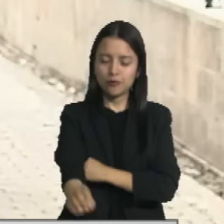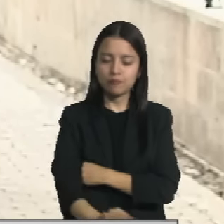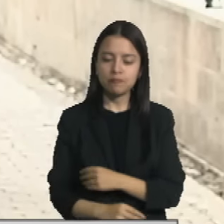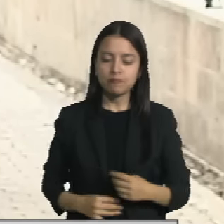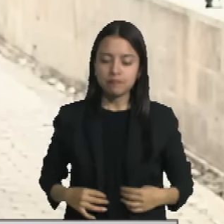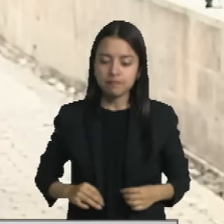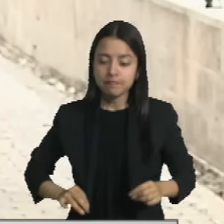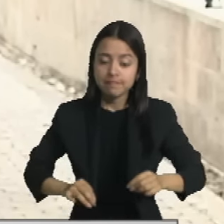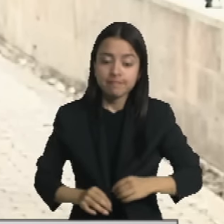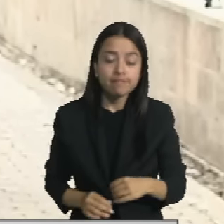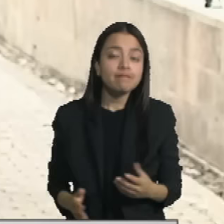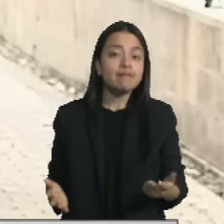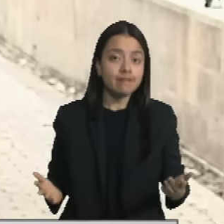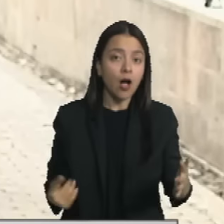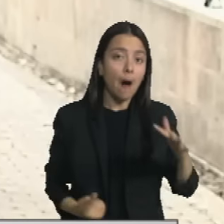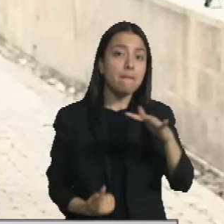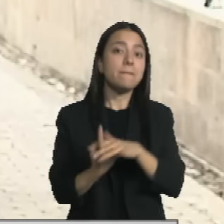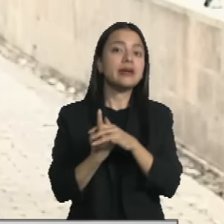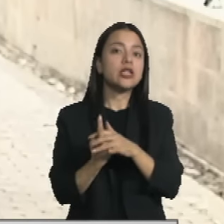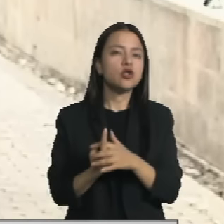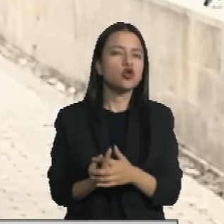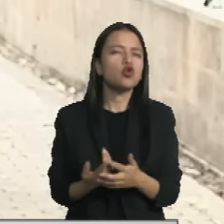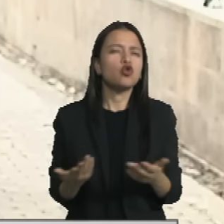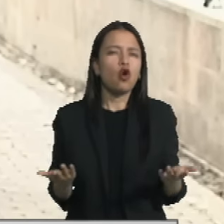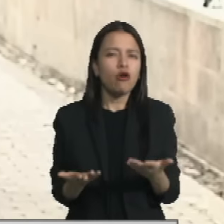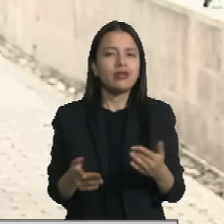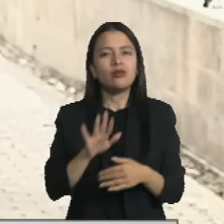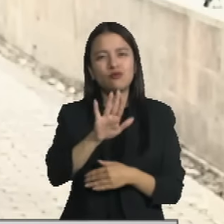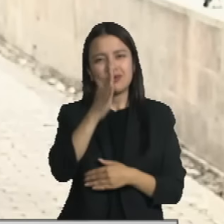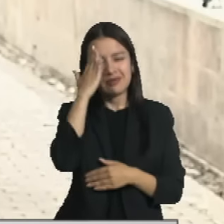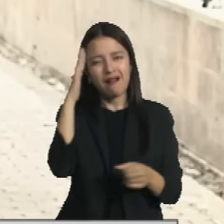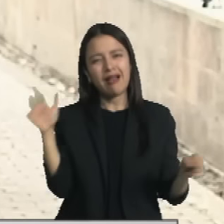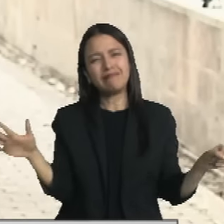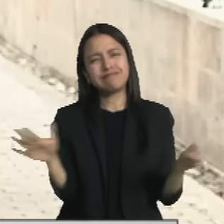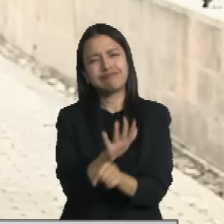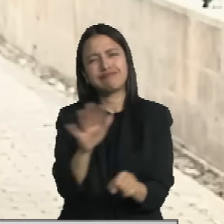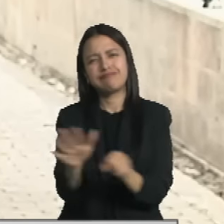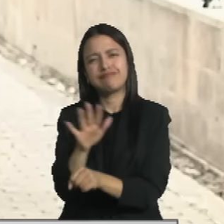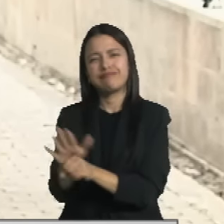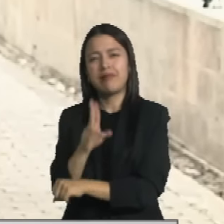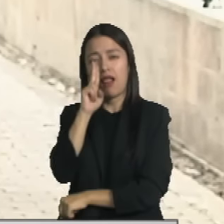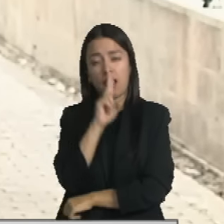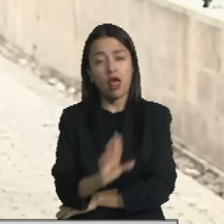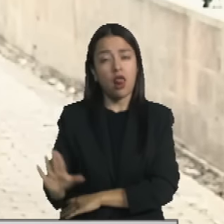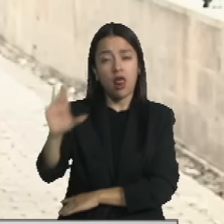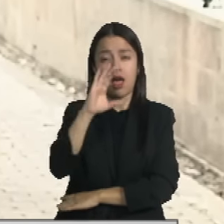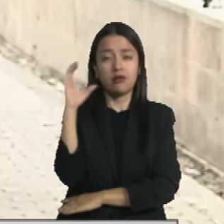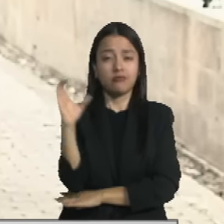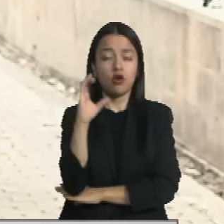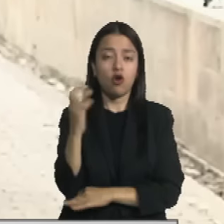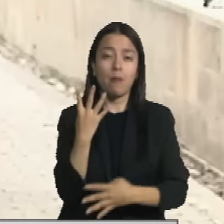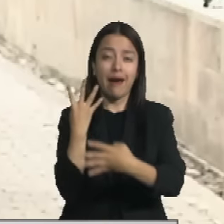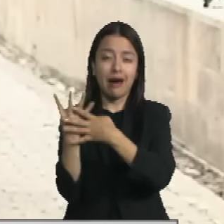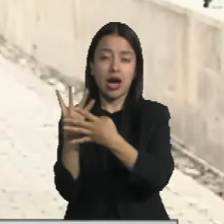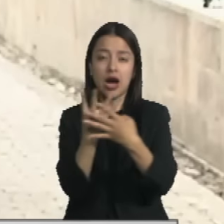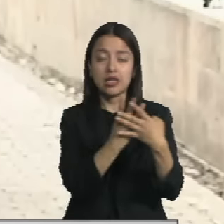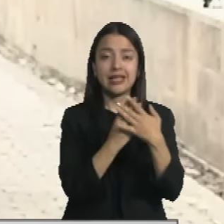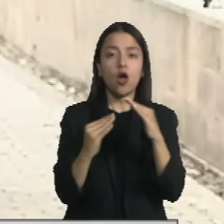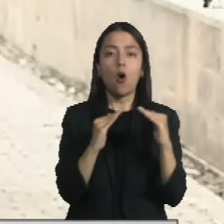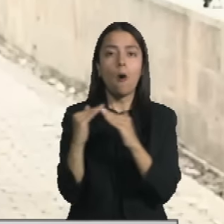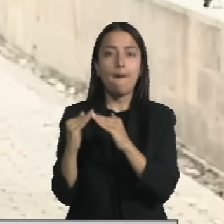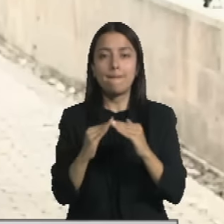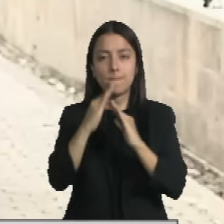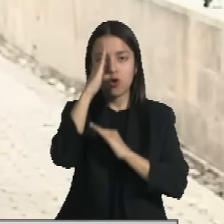televidentes. Este hecho ocurrió en medio de la crisis carcelaria que enfrenta el país, específicamente en la estación de